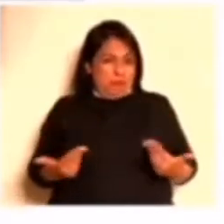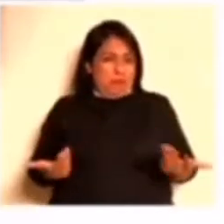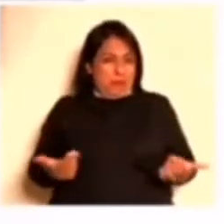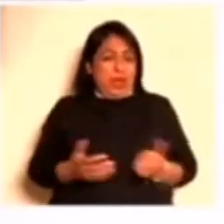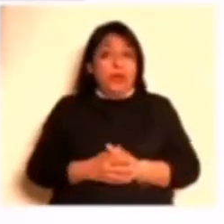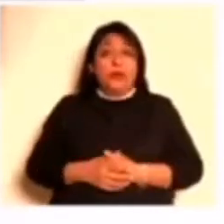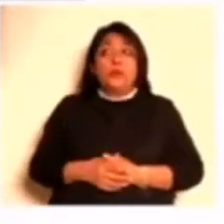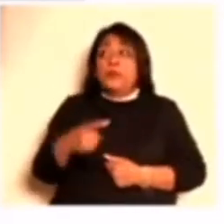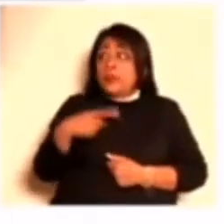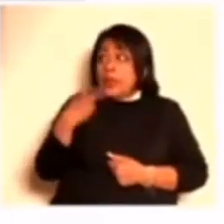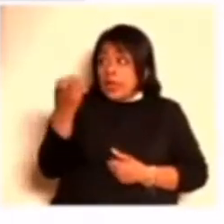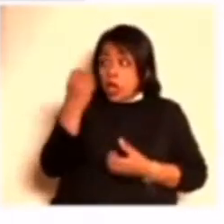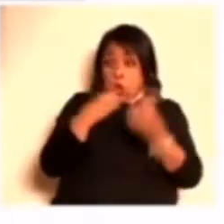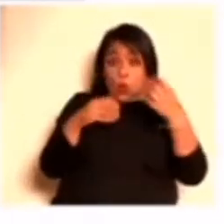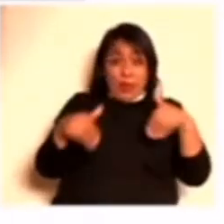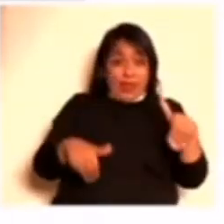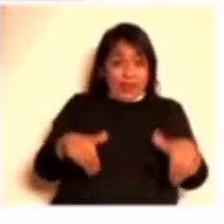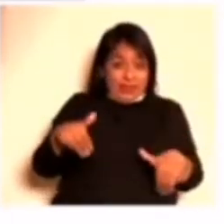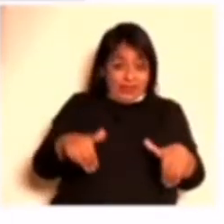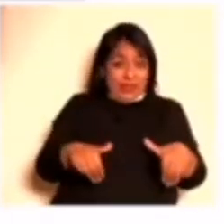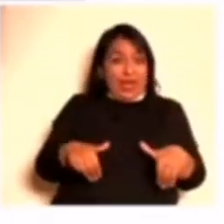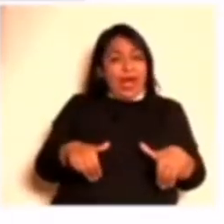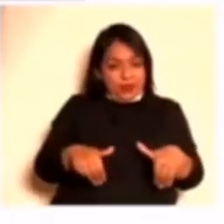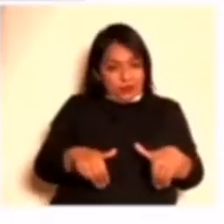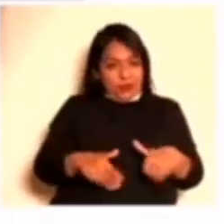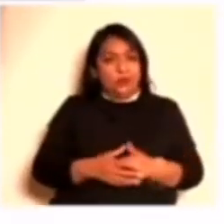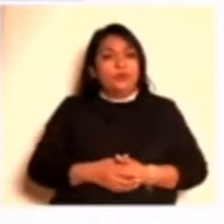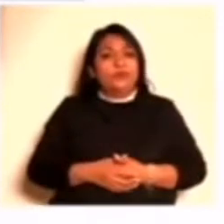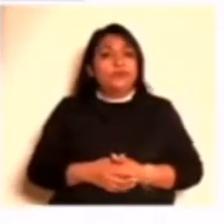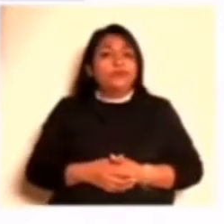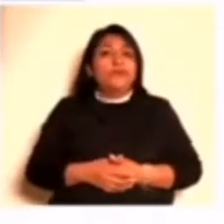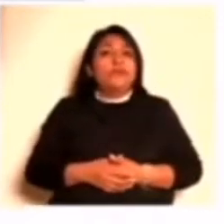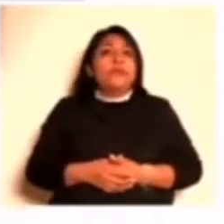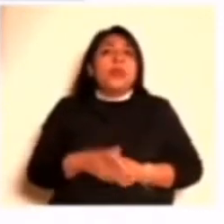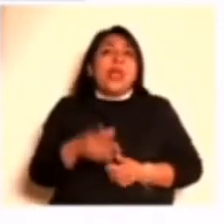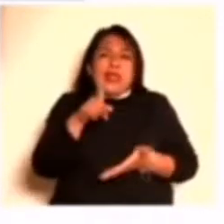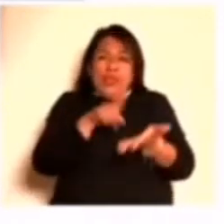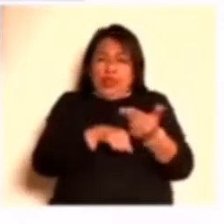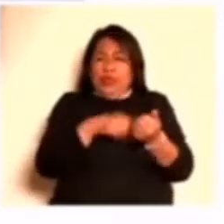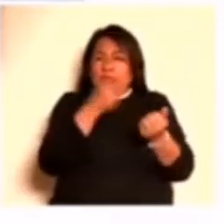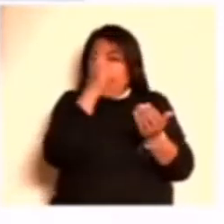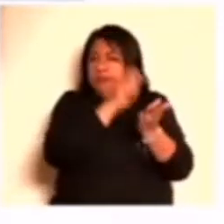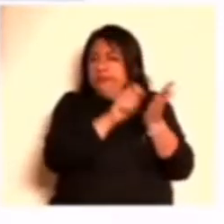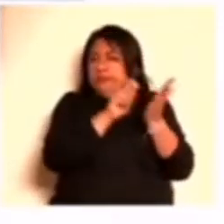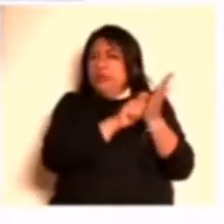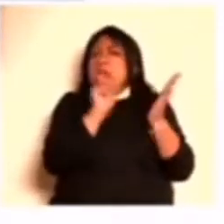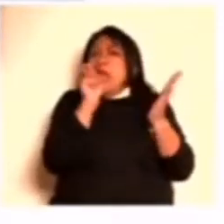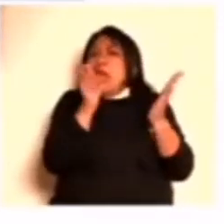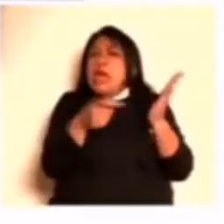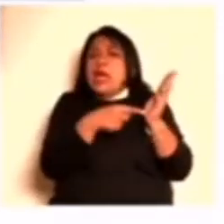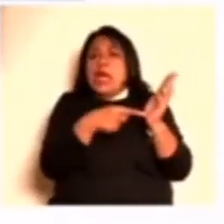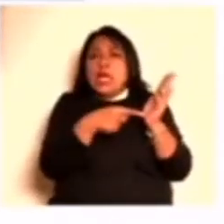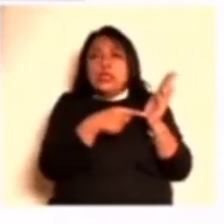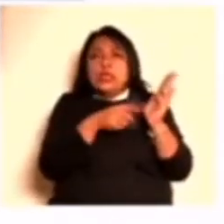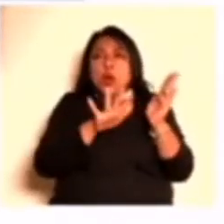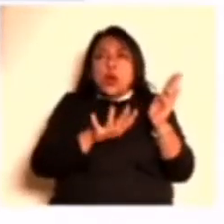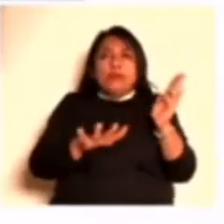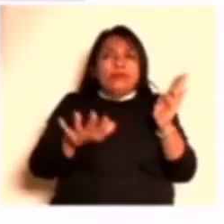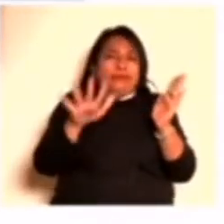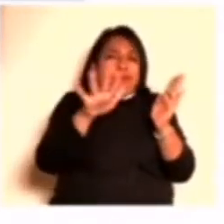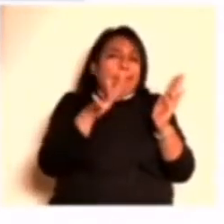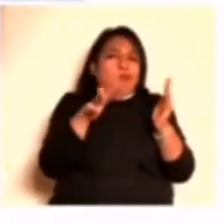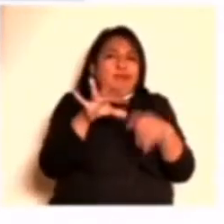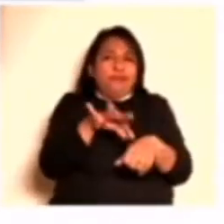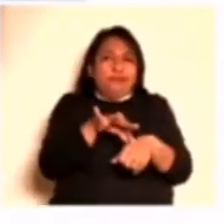Esta es una obra de teatro y en ella lo que crea es un universo en el